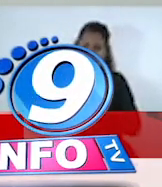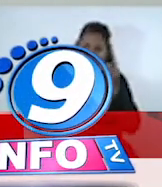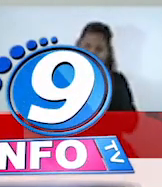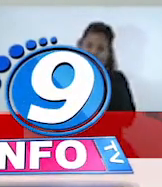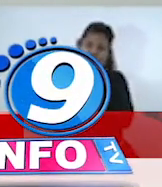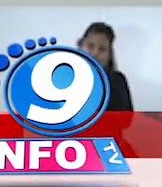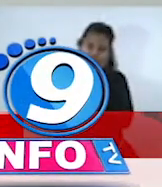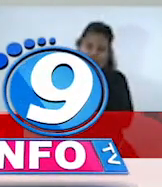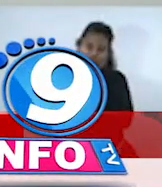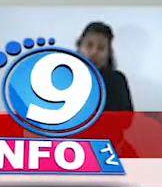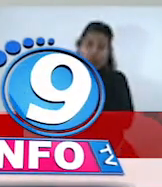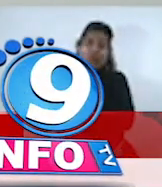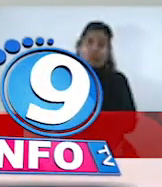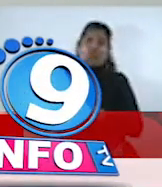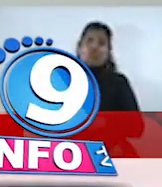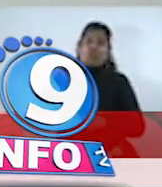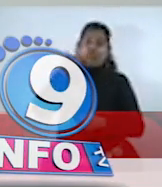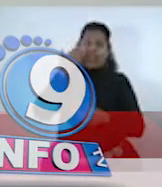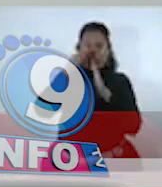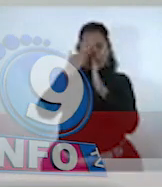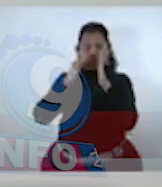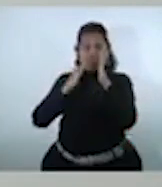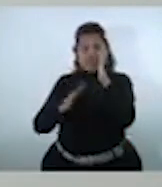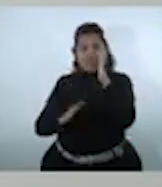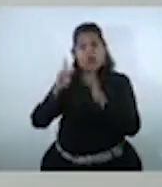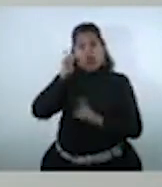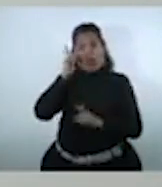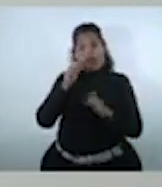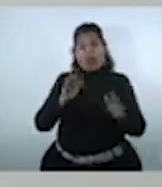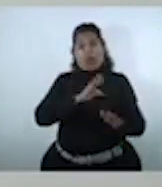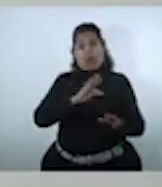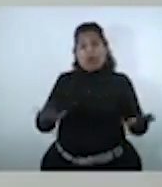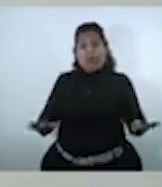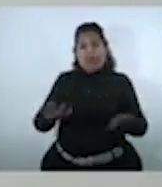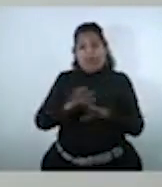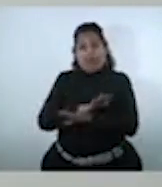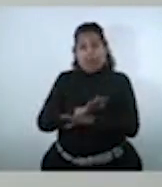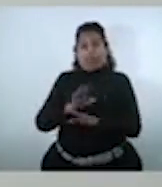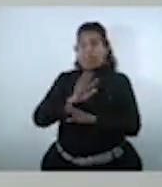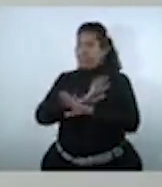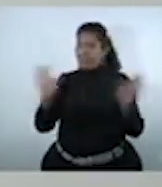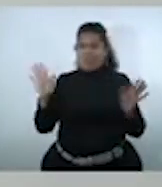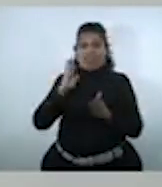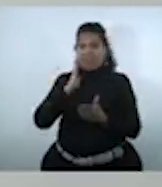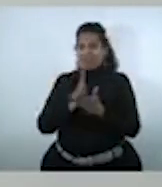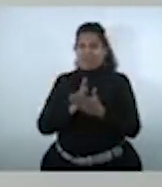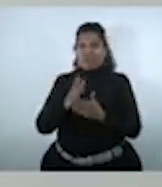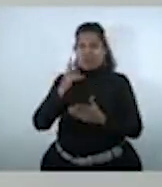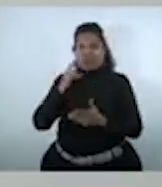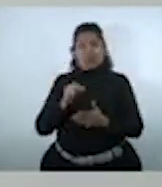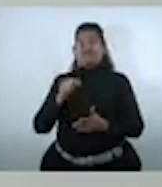que deseo desemboque en una verdadera transformación social. Existe un